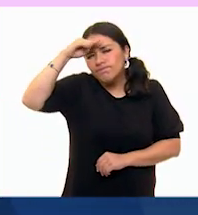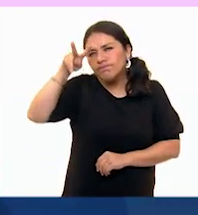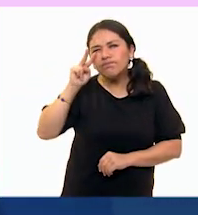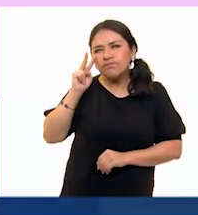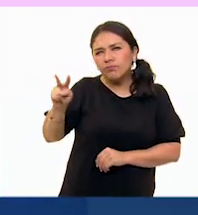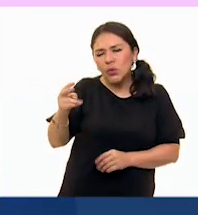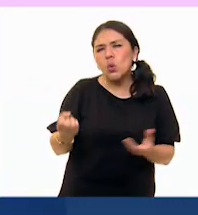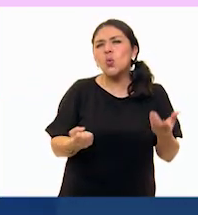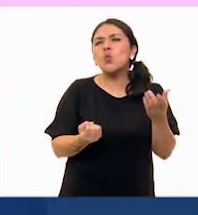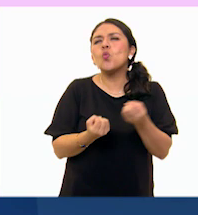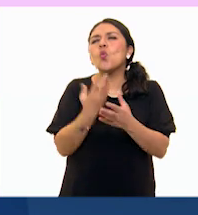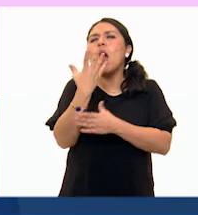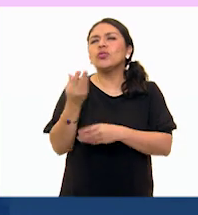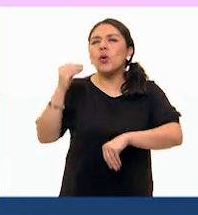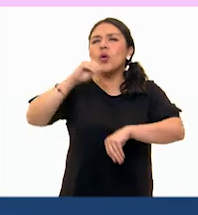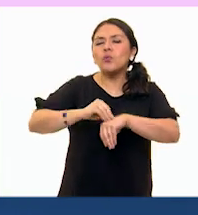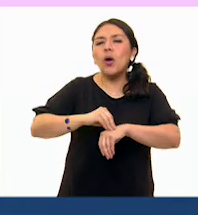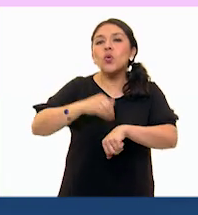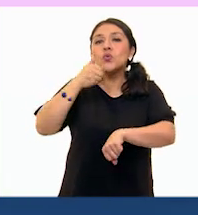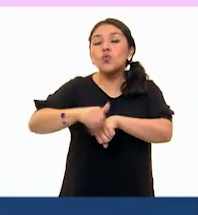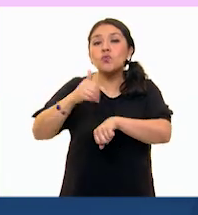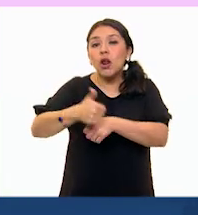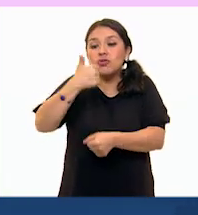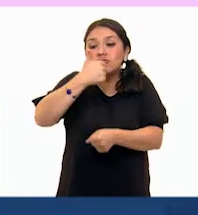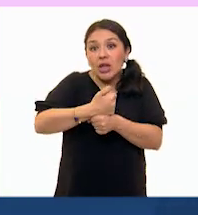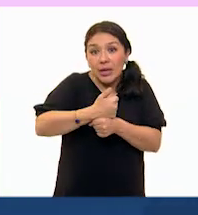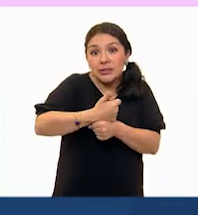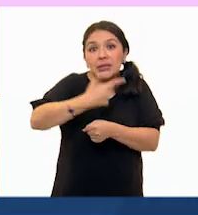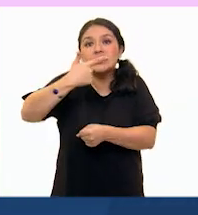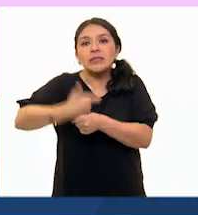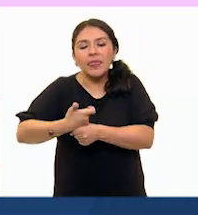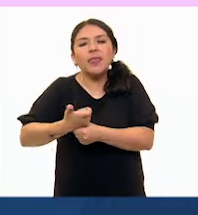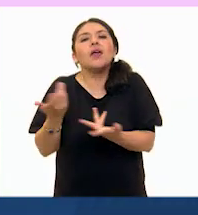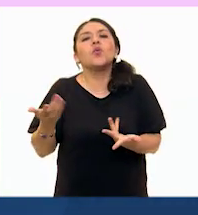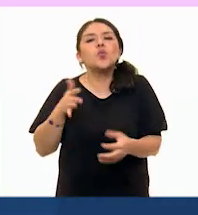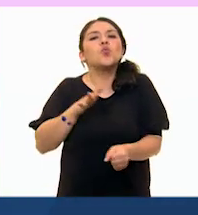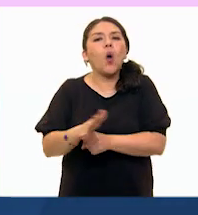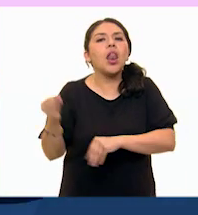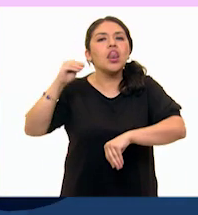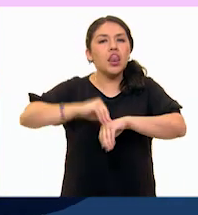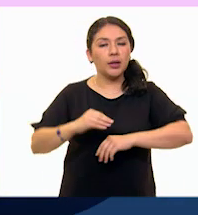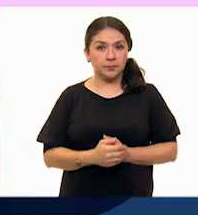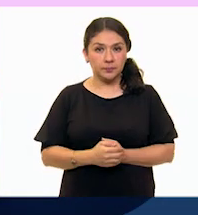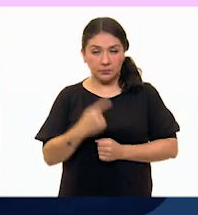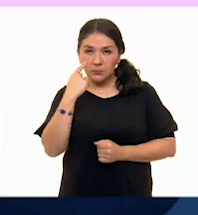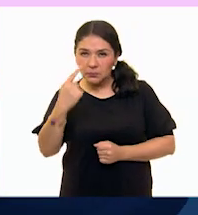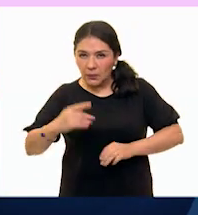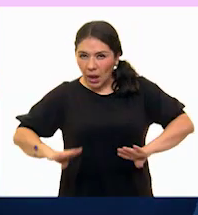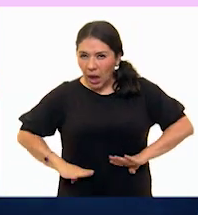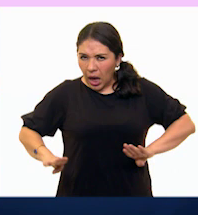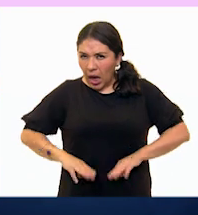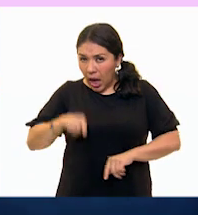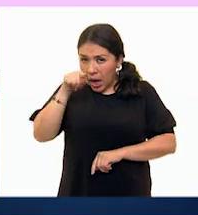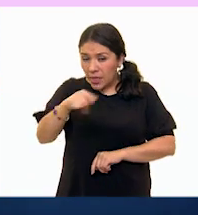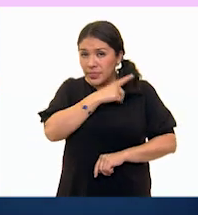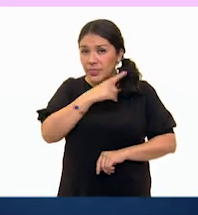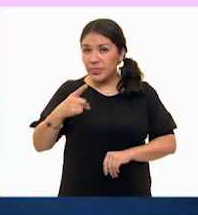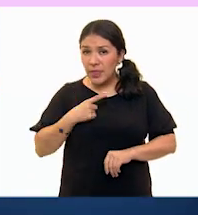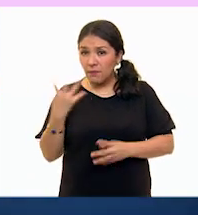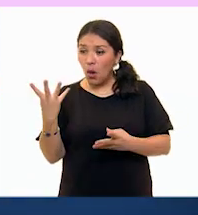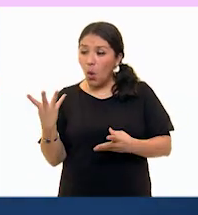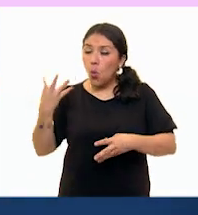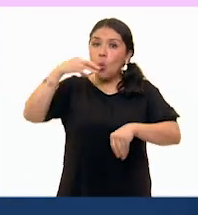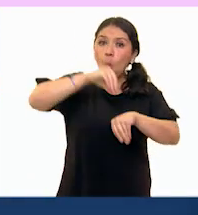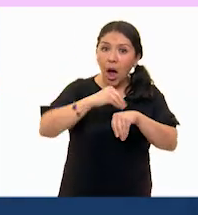¿cuántos círculos tendrá la figura 6 y 7? Pues si el patrón consiste en ir añadiendo